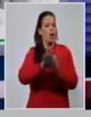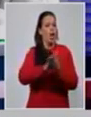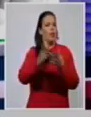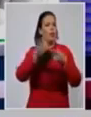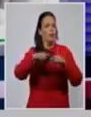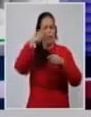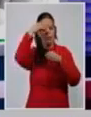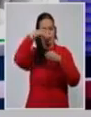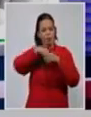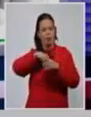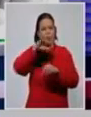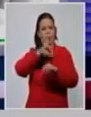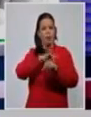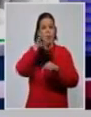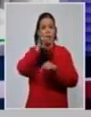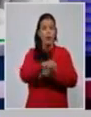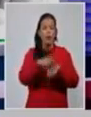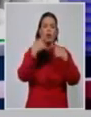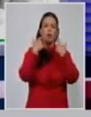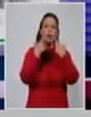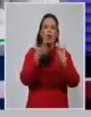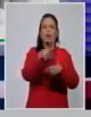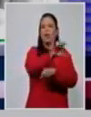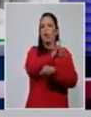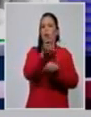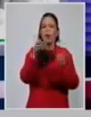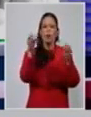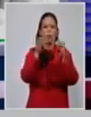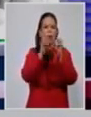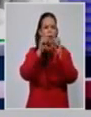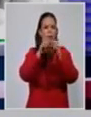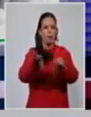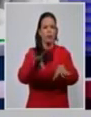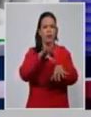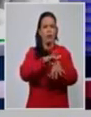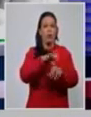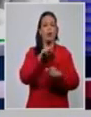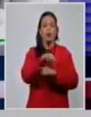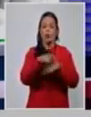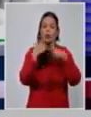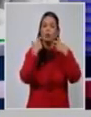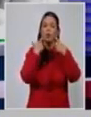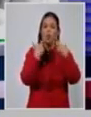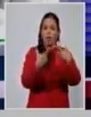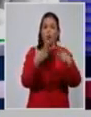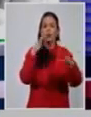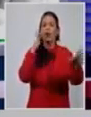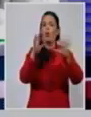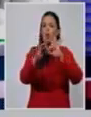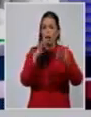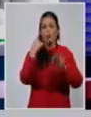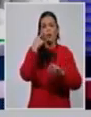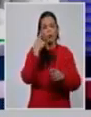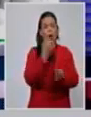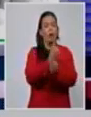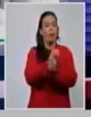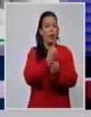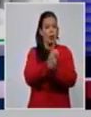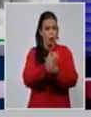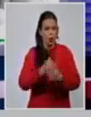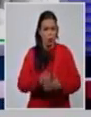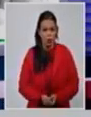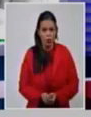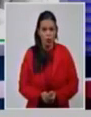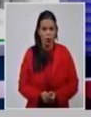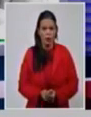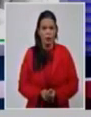son potenciales transmisores de ella, que no tienen manifestaciones clínicas, de ahí lo peligroso de la COVID-19.